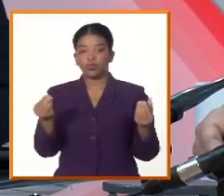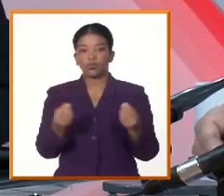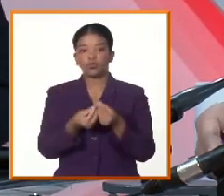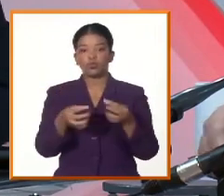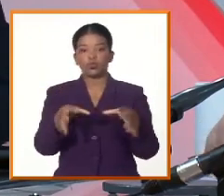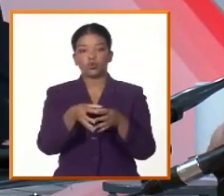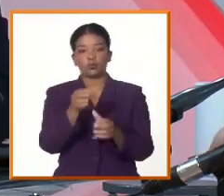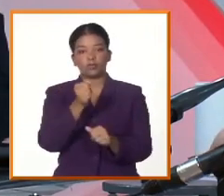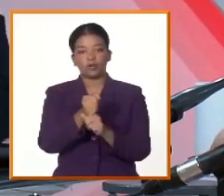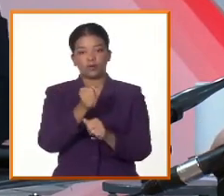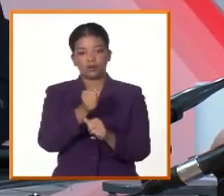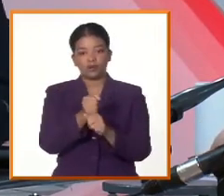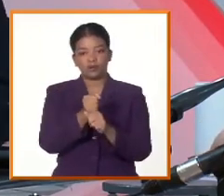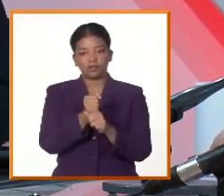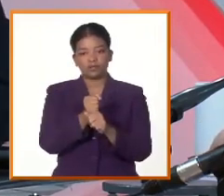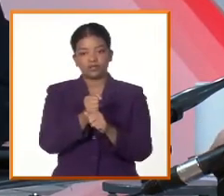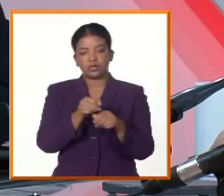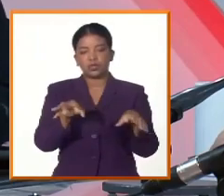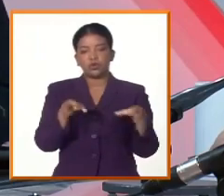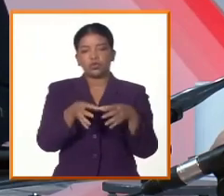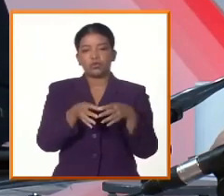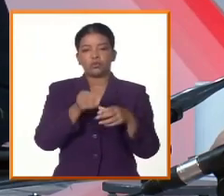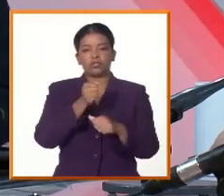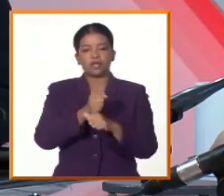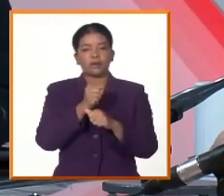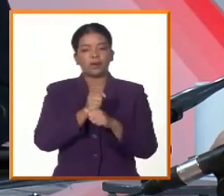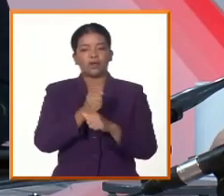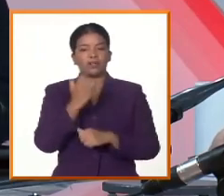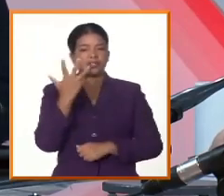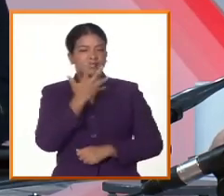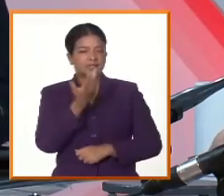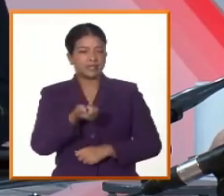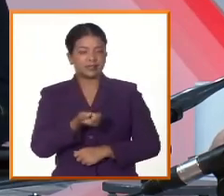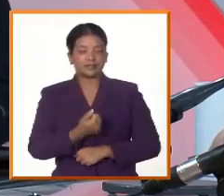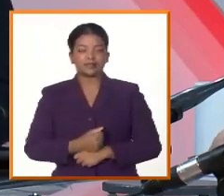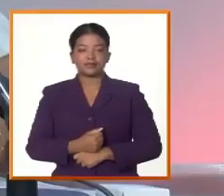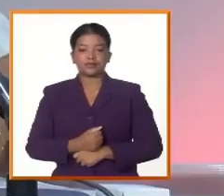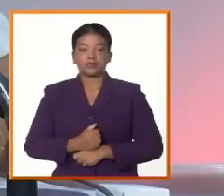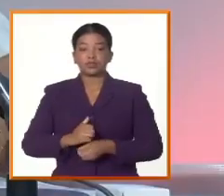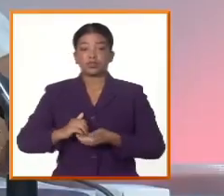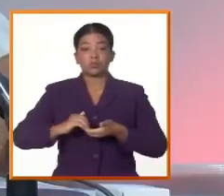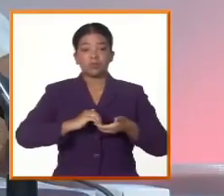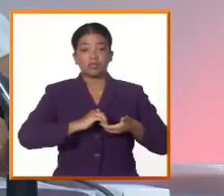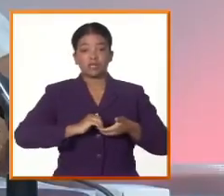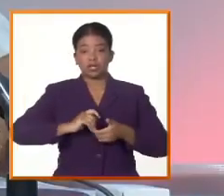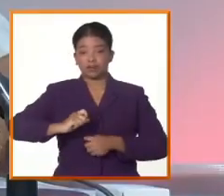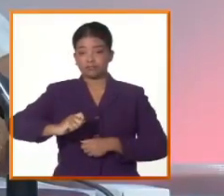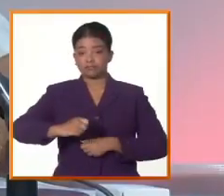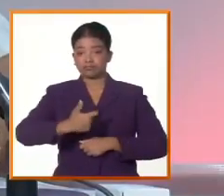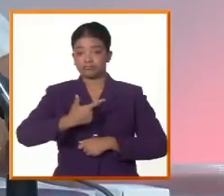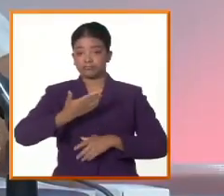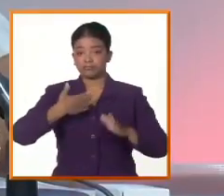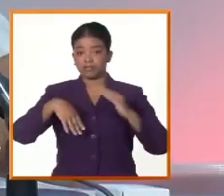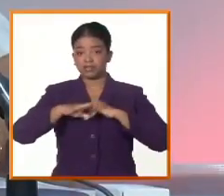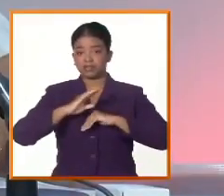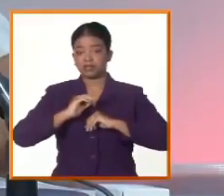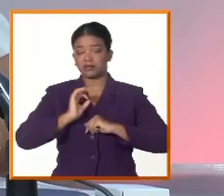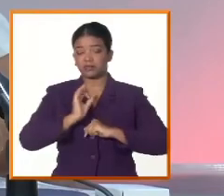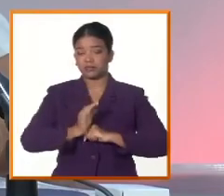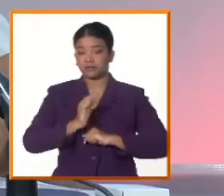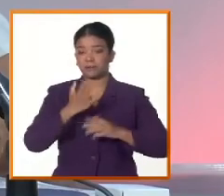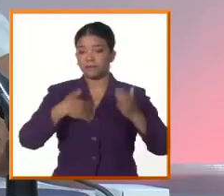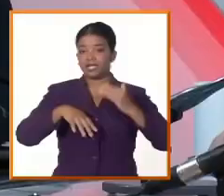trabajo lo están acompañando en nuestro panel esta tarde la compañera midalis Naranjo blanco viceministra del Ministerio de la industria